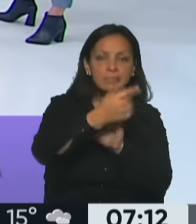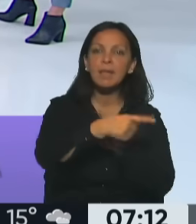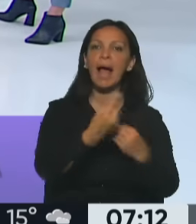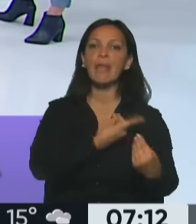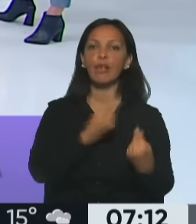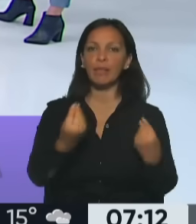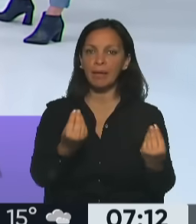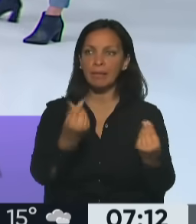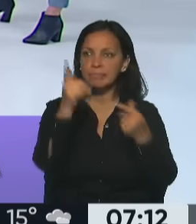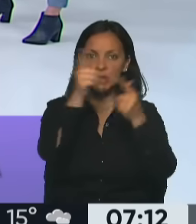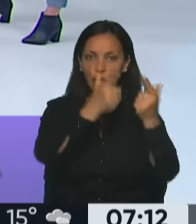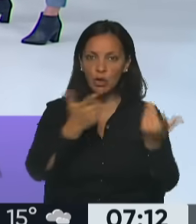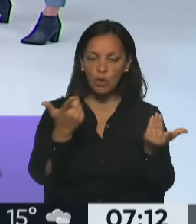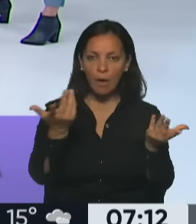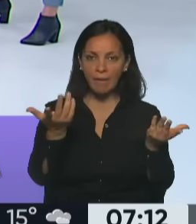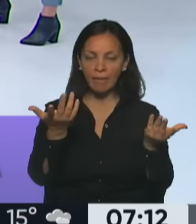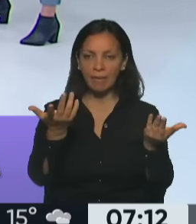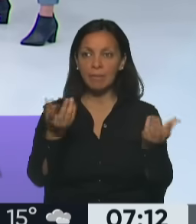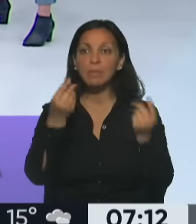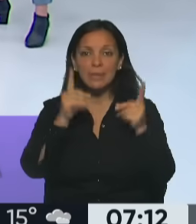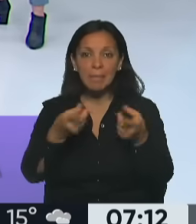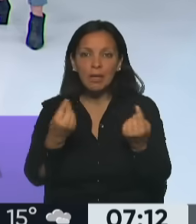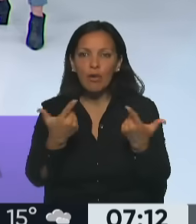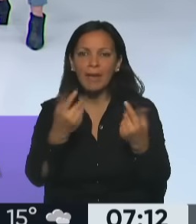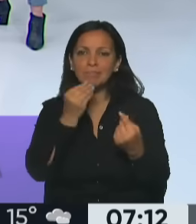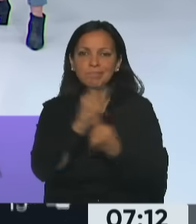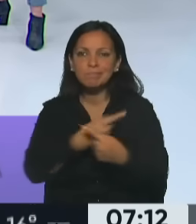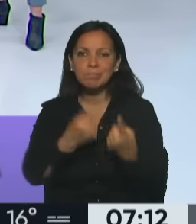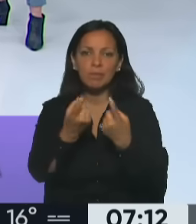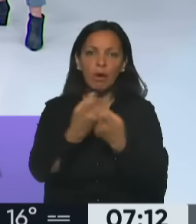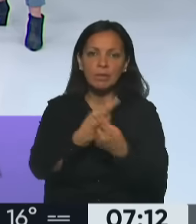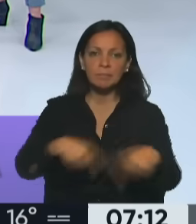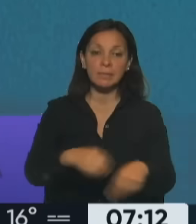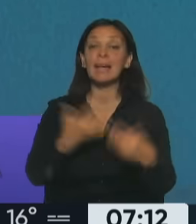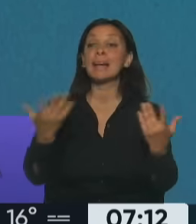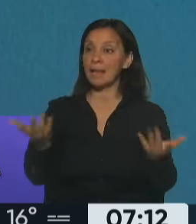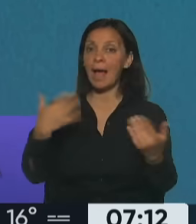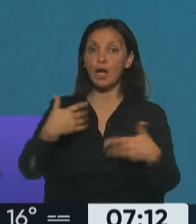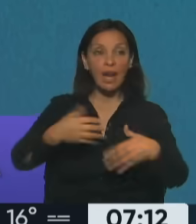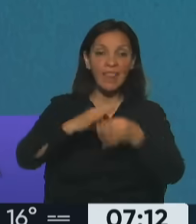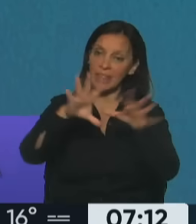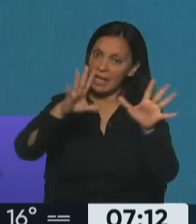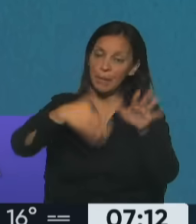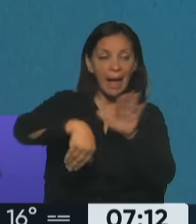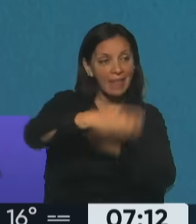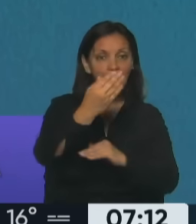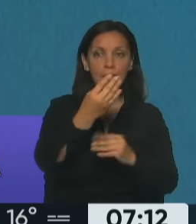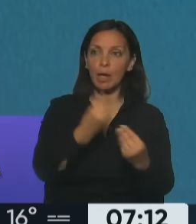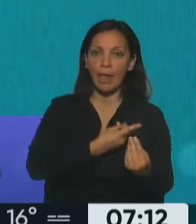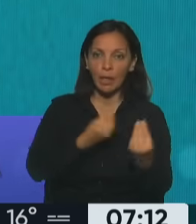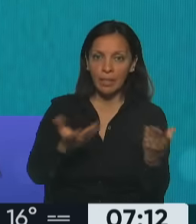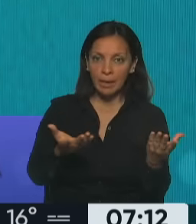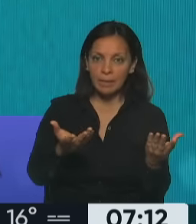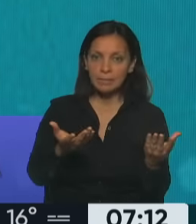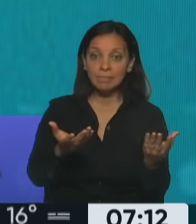muy poco con que sobrevivir. Claro, las personas que salen por los corredores, ¿dónde van? ¿A territorio israelí?